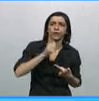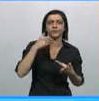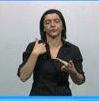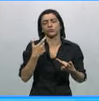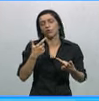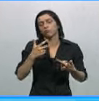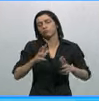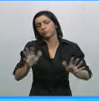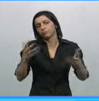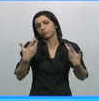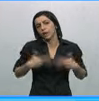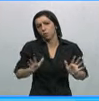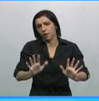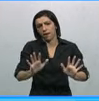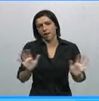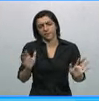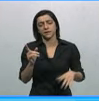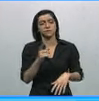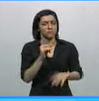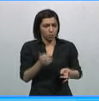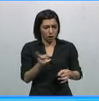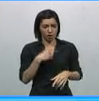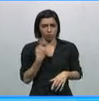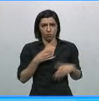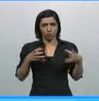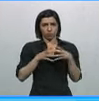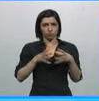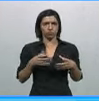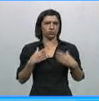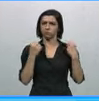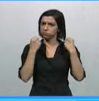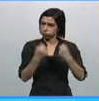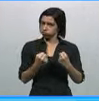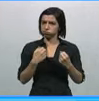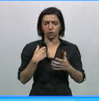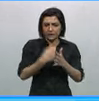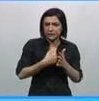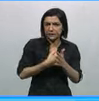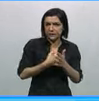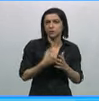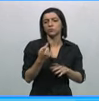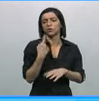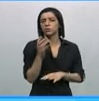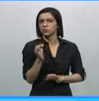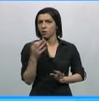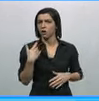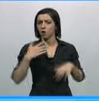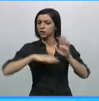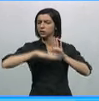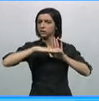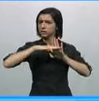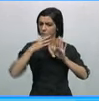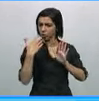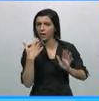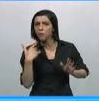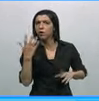igualmente vamos a dejar todo porque las posibilidades todavía están, si bien están lejos para alcanzar el campeonato,